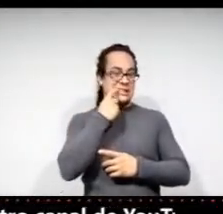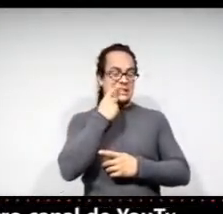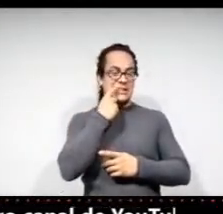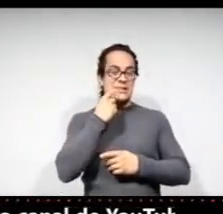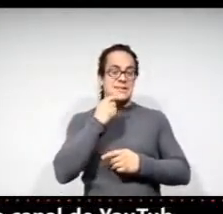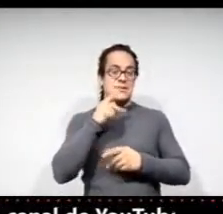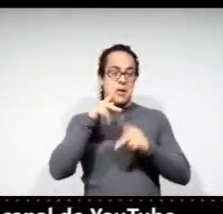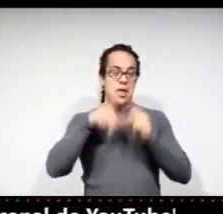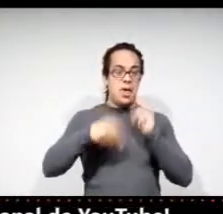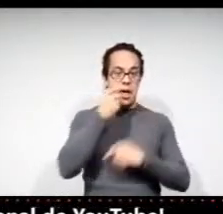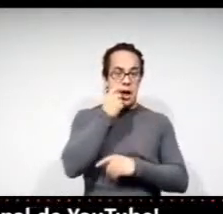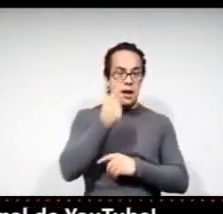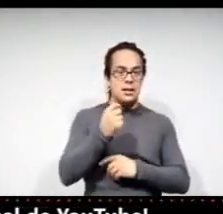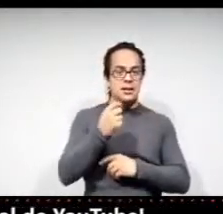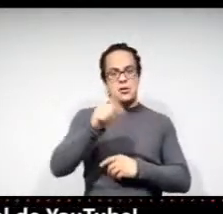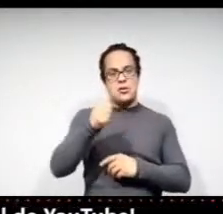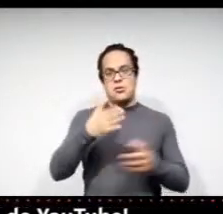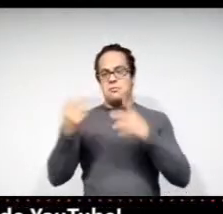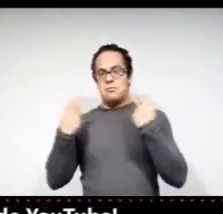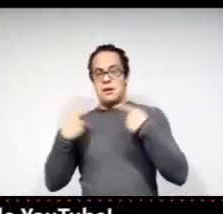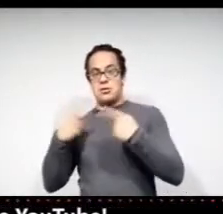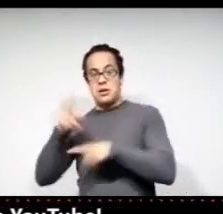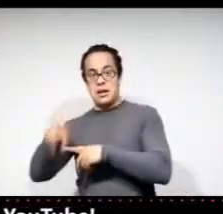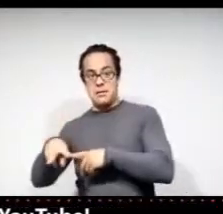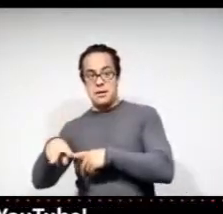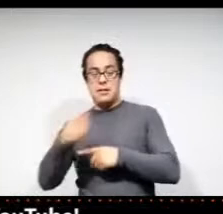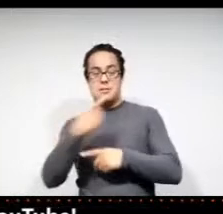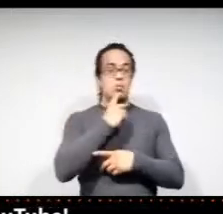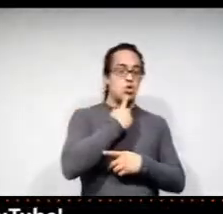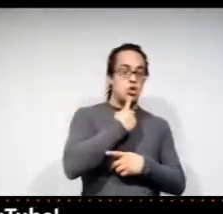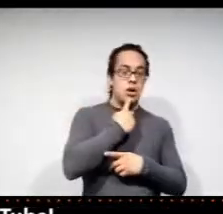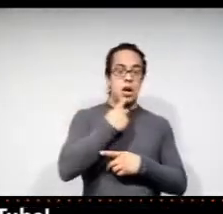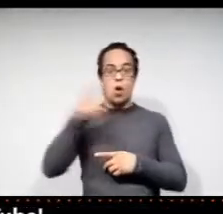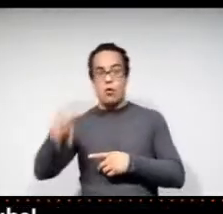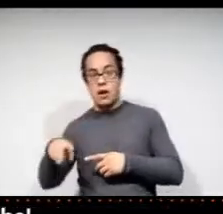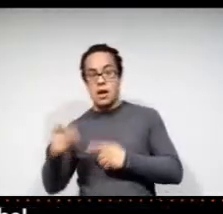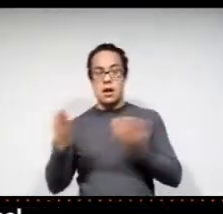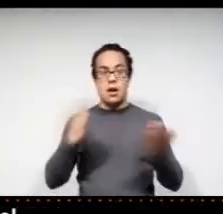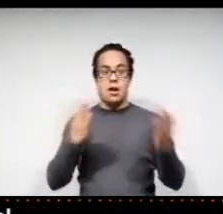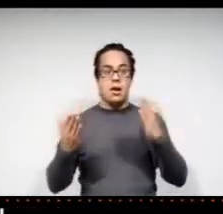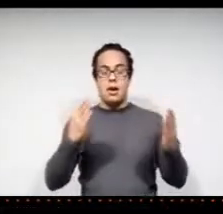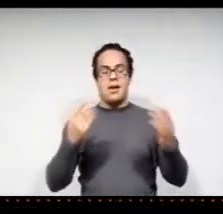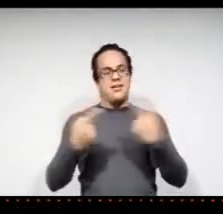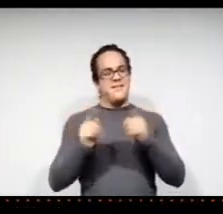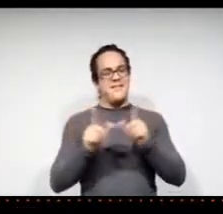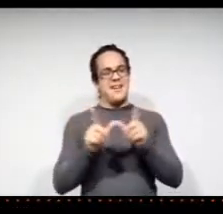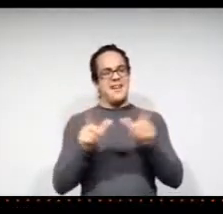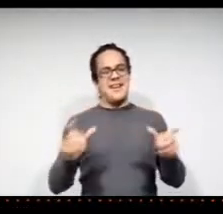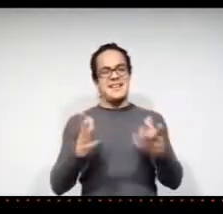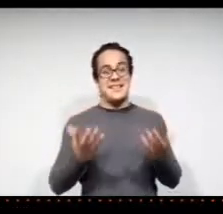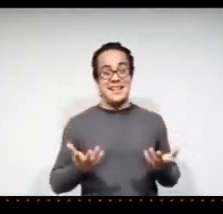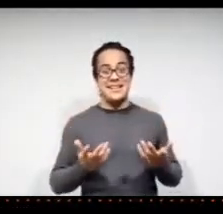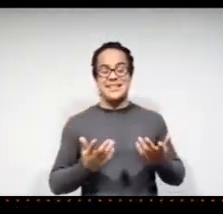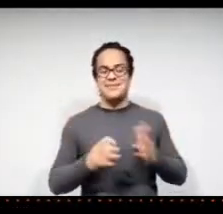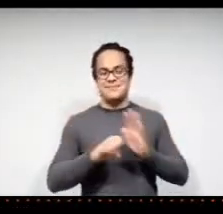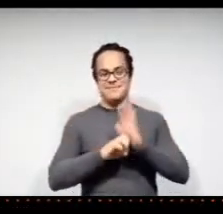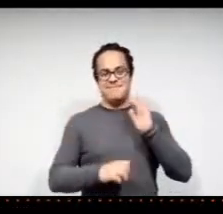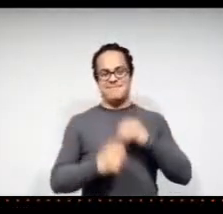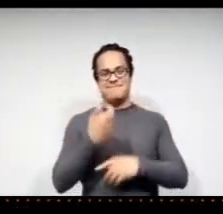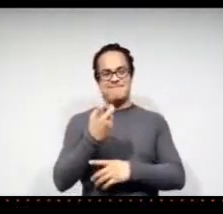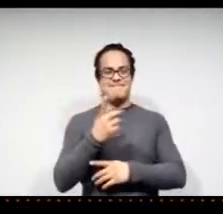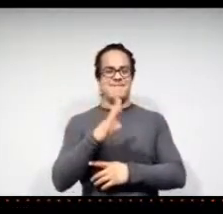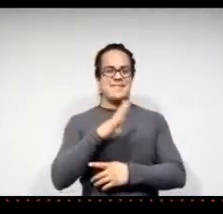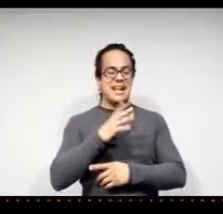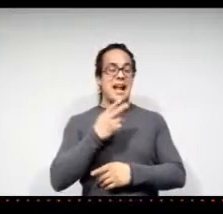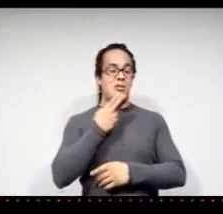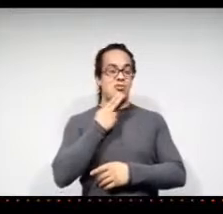persona que tiene otras características, donde experimentas con estas cuestiones y donde también los usos y